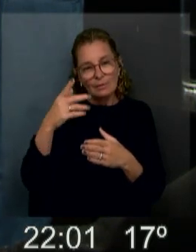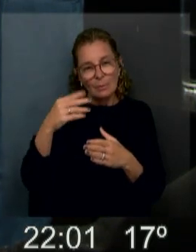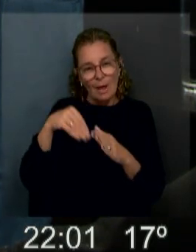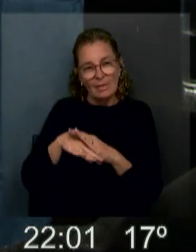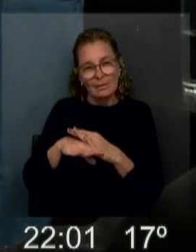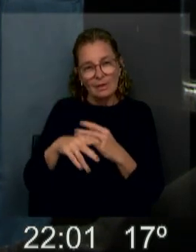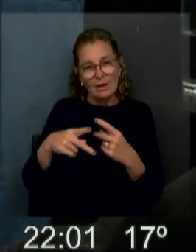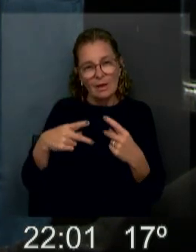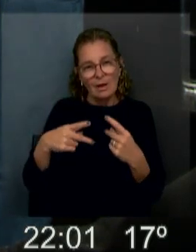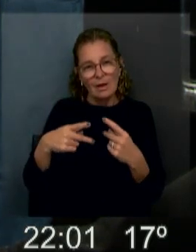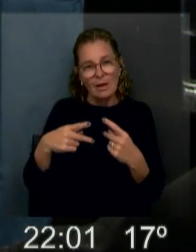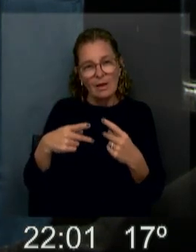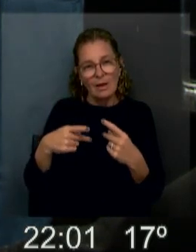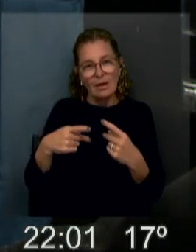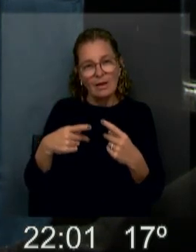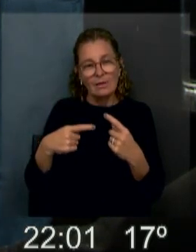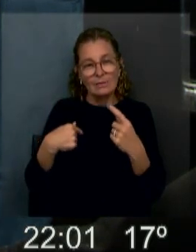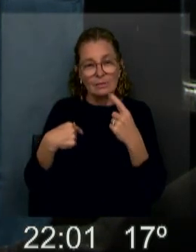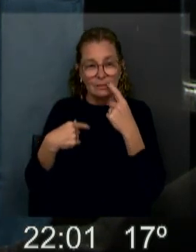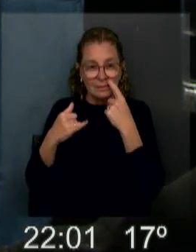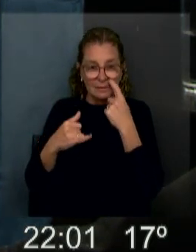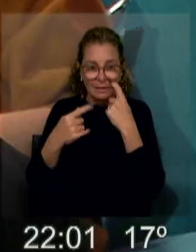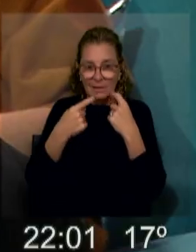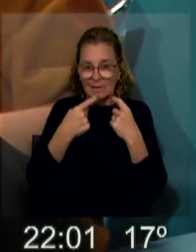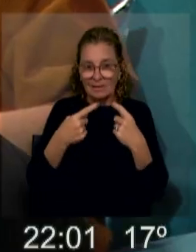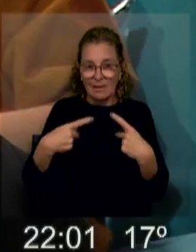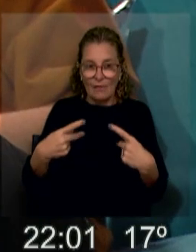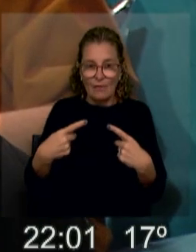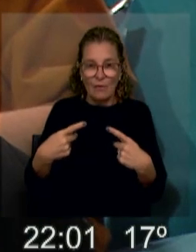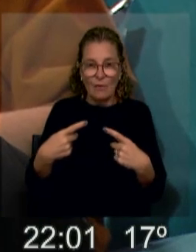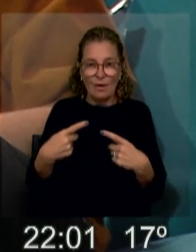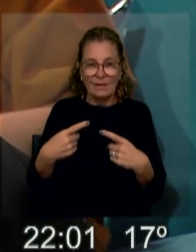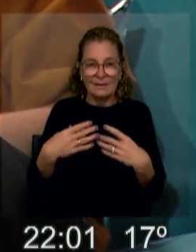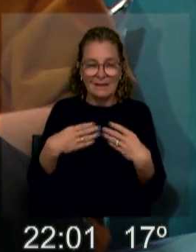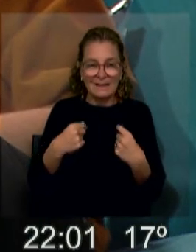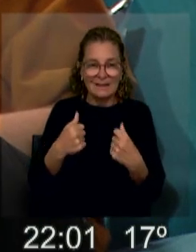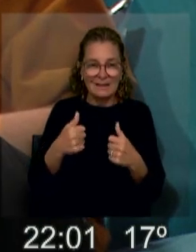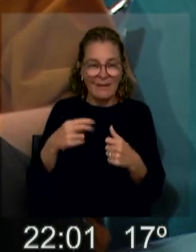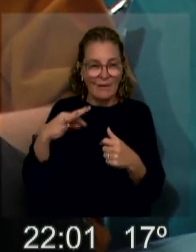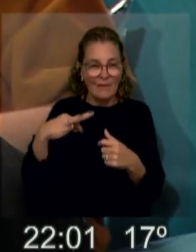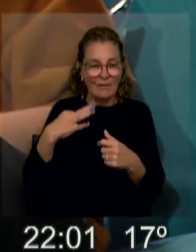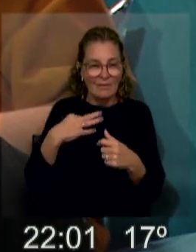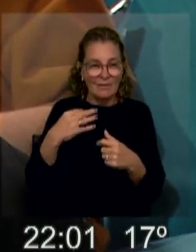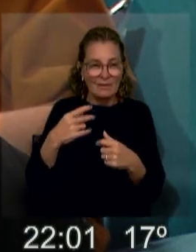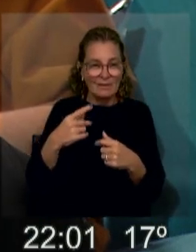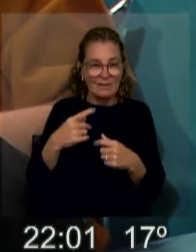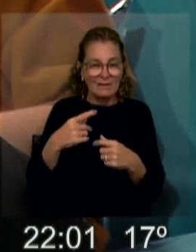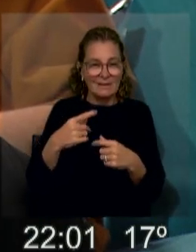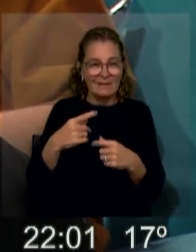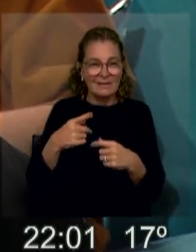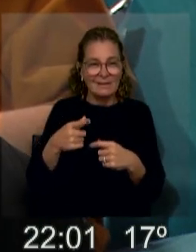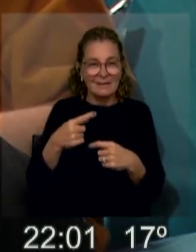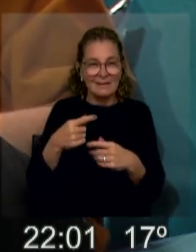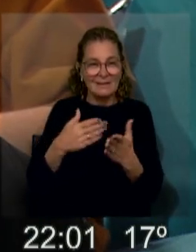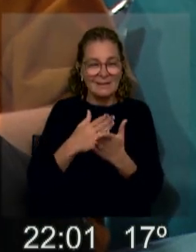pero a Fútbol para Sentirse Vivo, yo lo tengo que decir. Por favor. Pero eso queda por ahí nomás en el aire. Yo saludo a la gente de Sin TV, o sea, el señor Z siempre